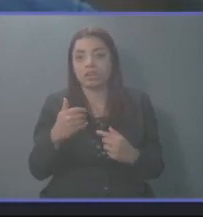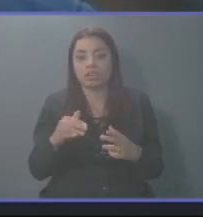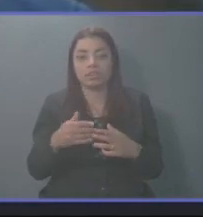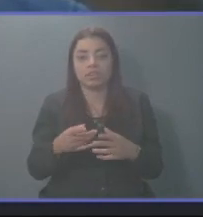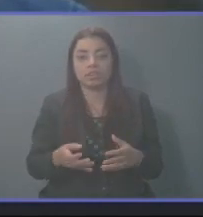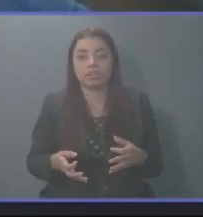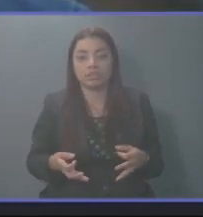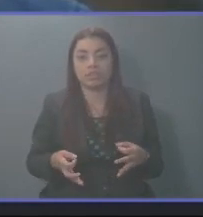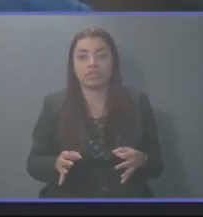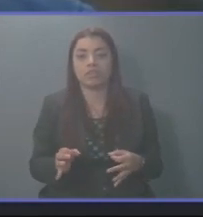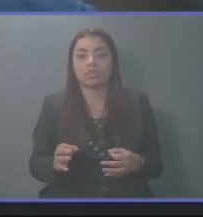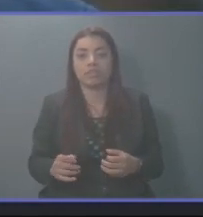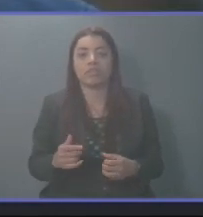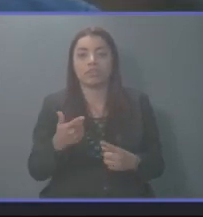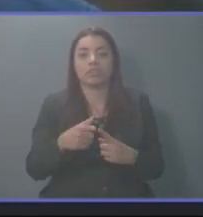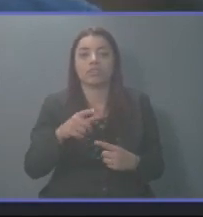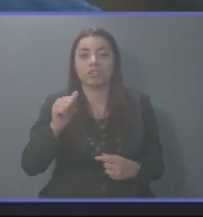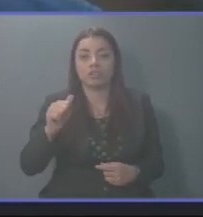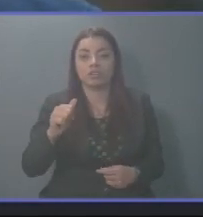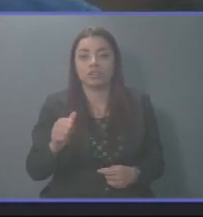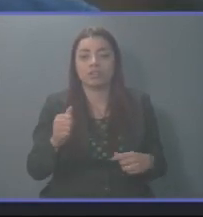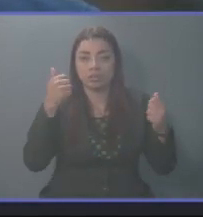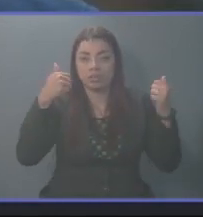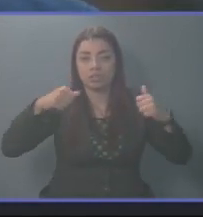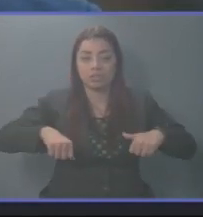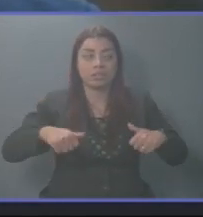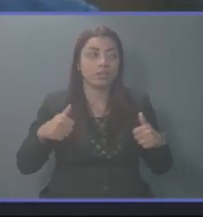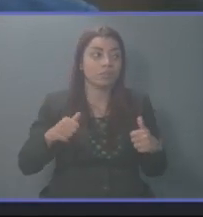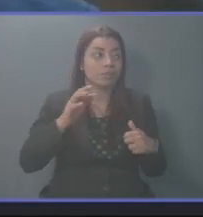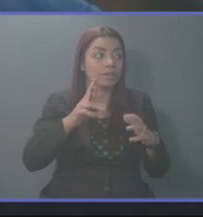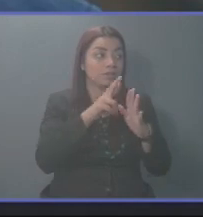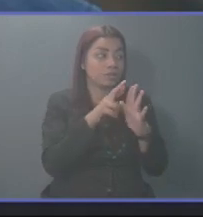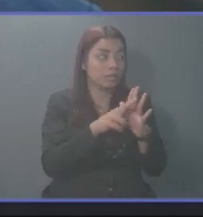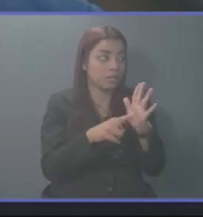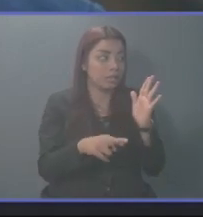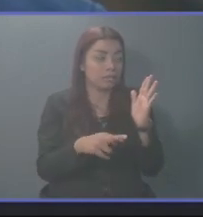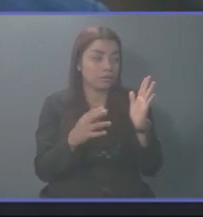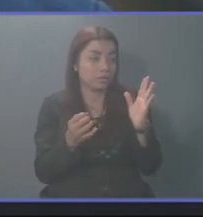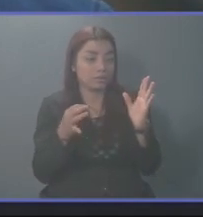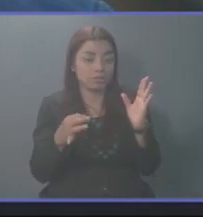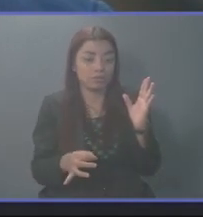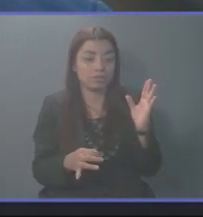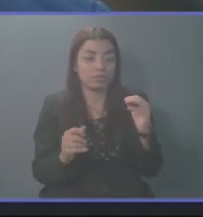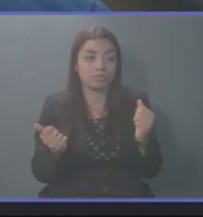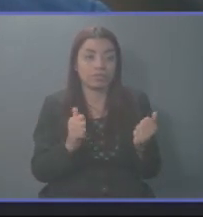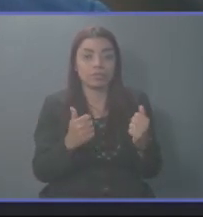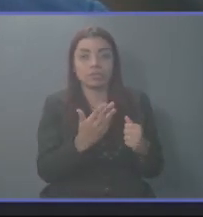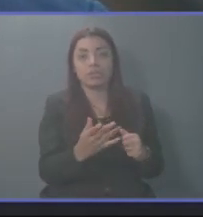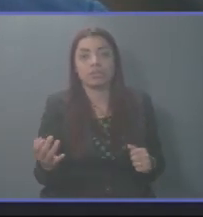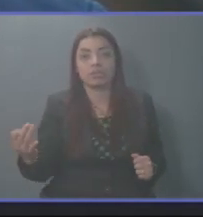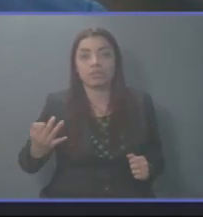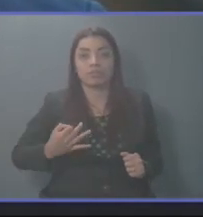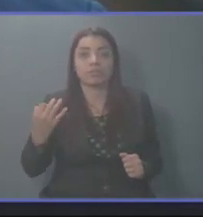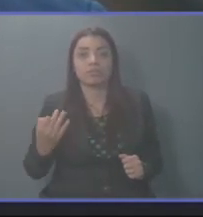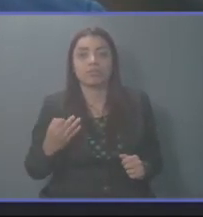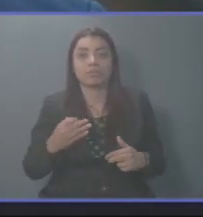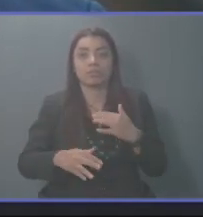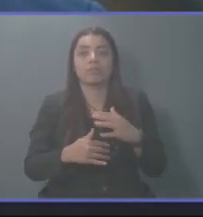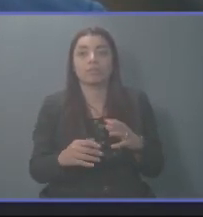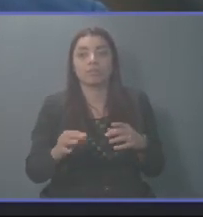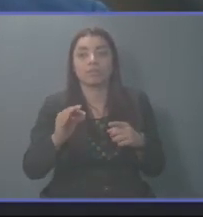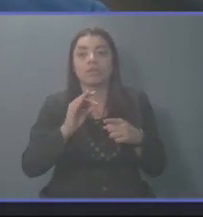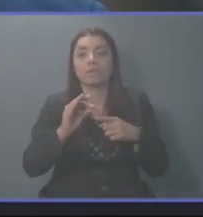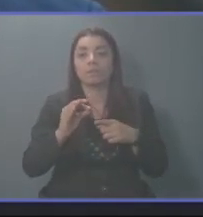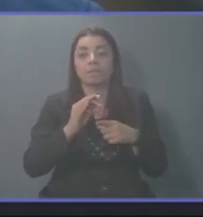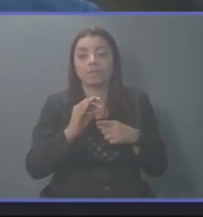siguiente manera. A. Aprobar su reglamento interno y demás que considere necesarios para su funcionamiento de